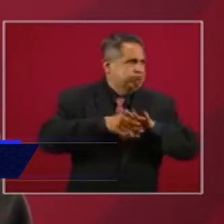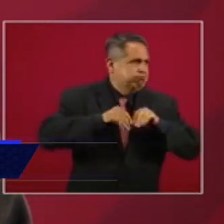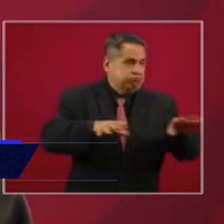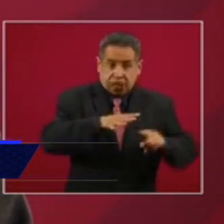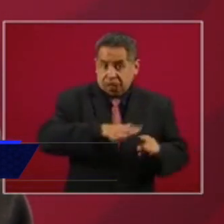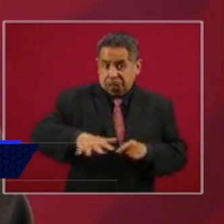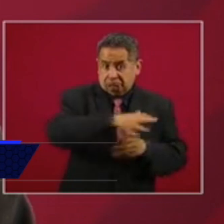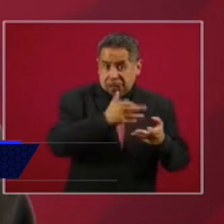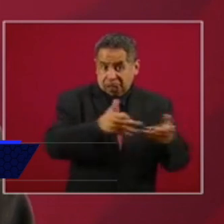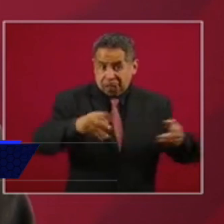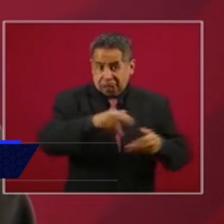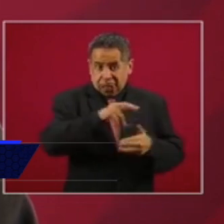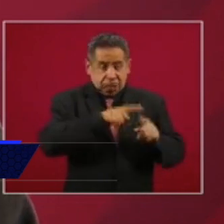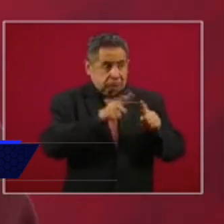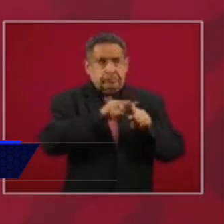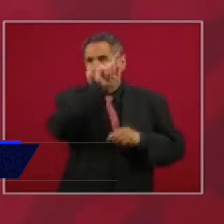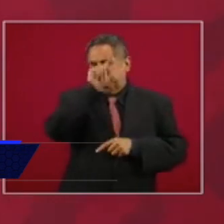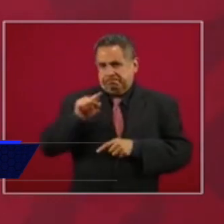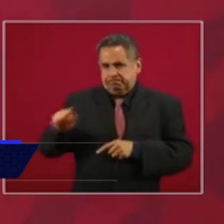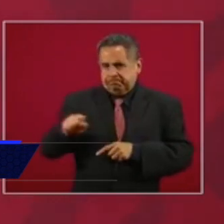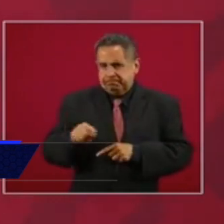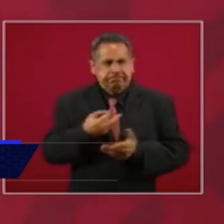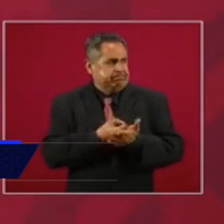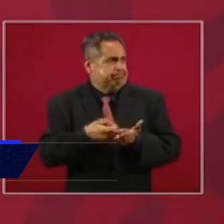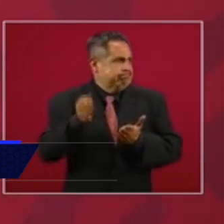región como en otras del país.